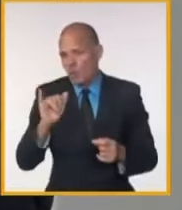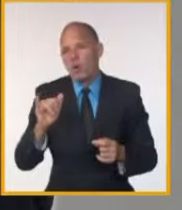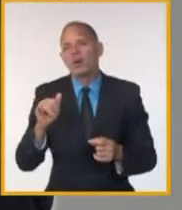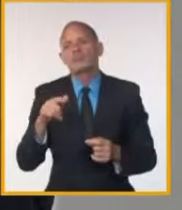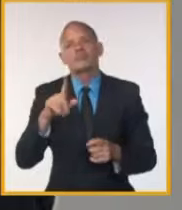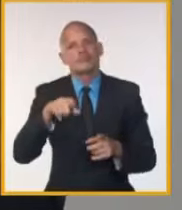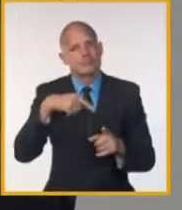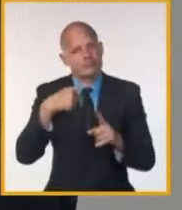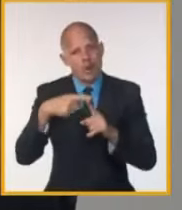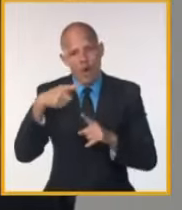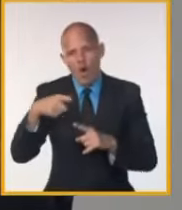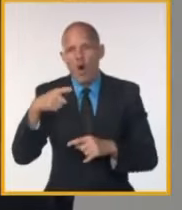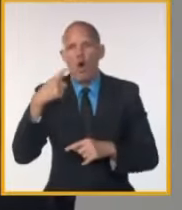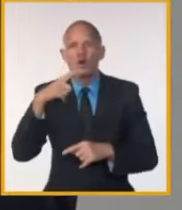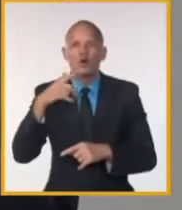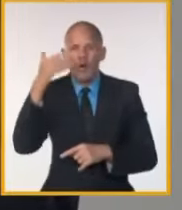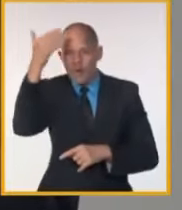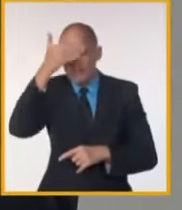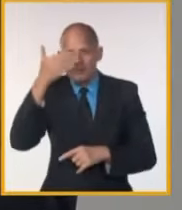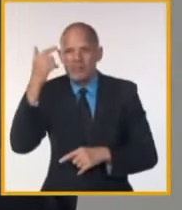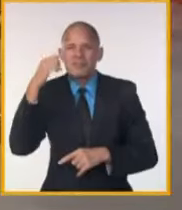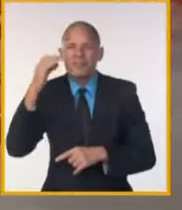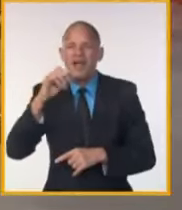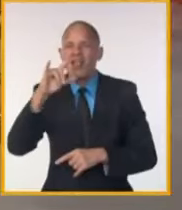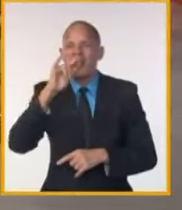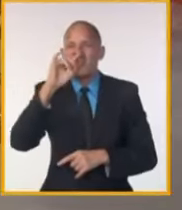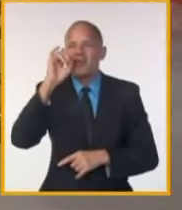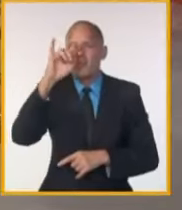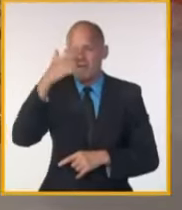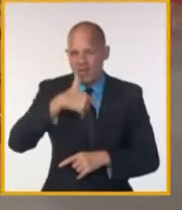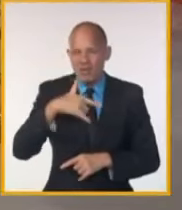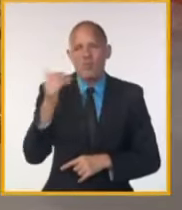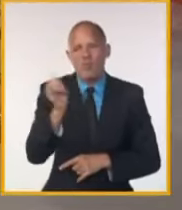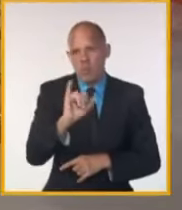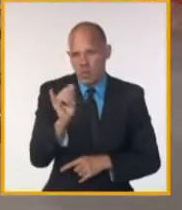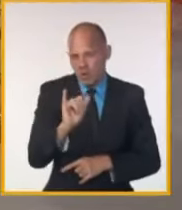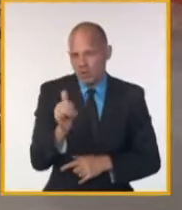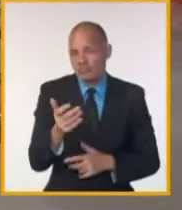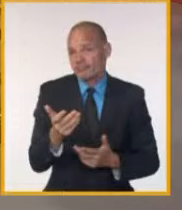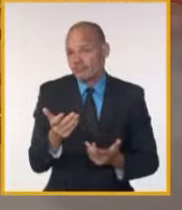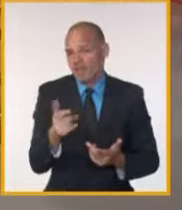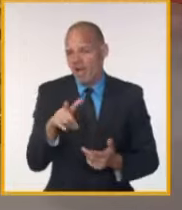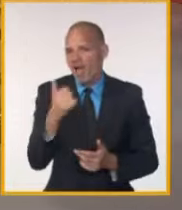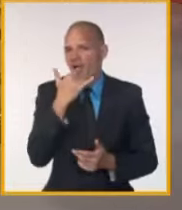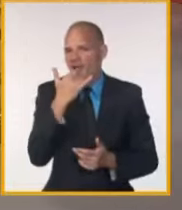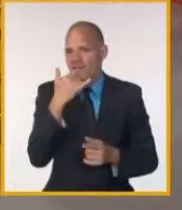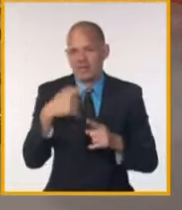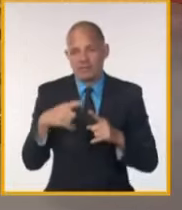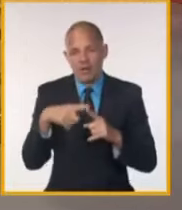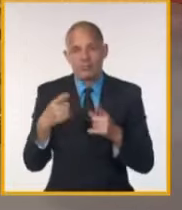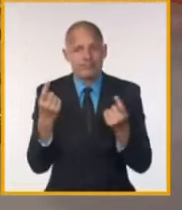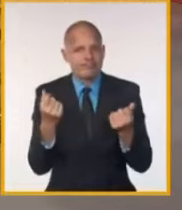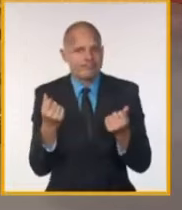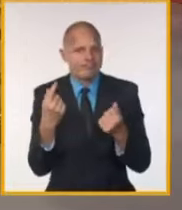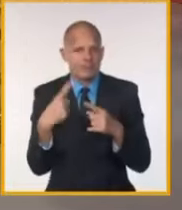ejemplo Y eso Por supuesto está teniendo un impacto por un lado en el ámbito geopolítico por el otro directamente en el ámbito económico crecimiento de los precios del